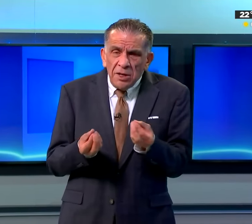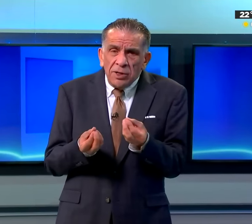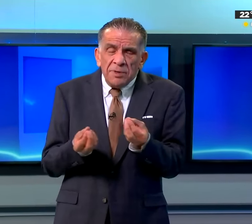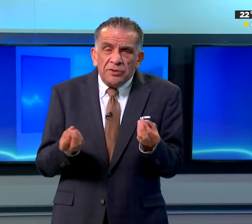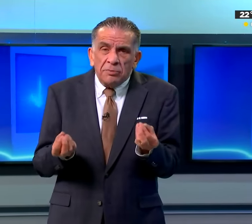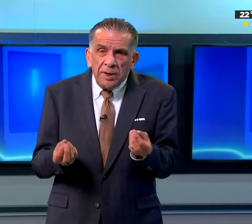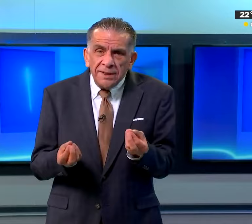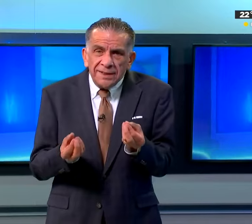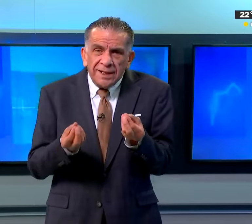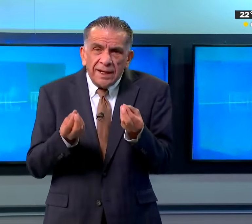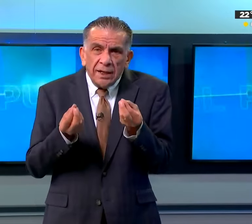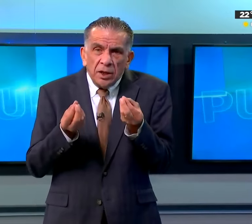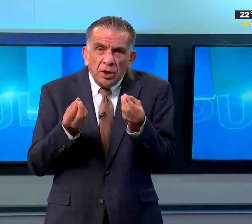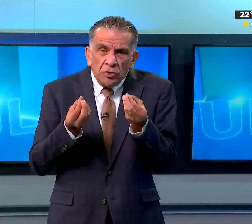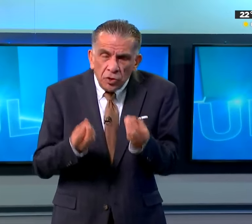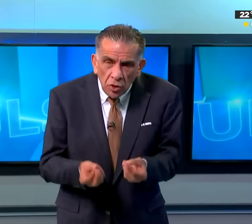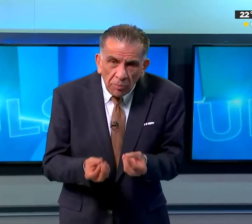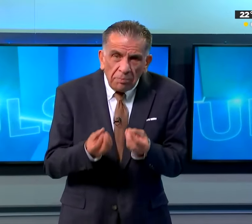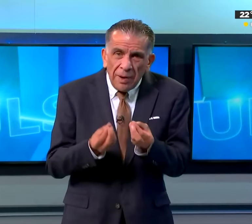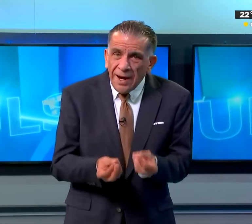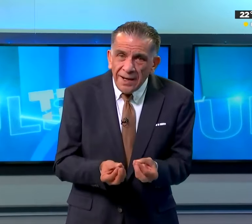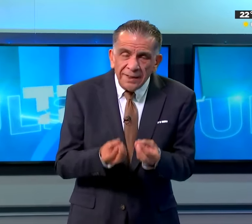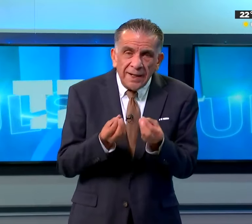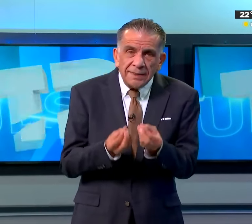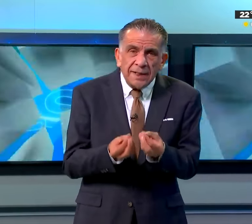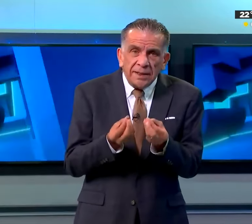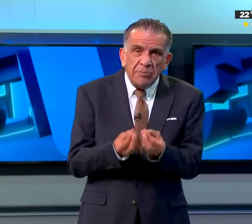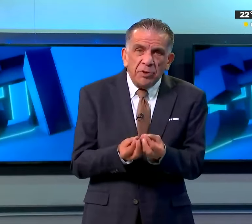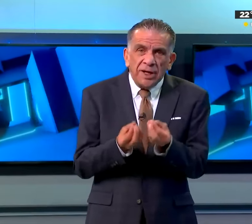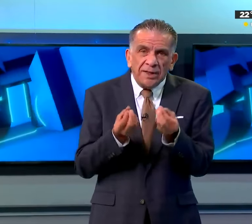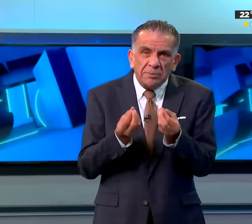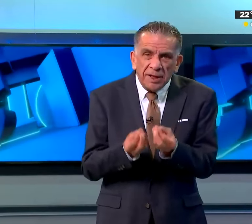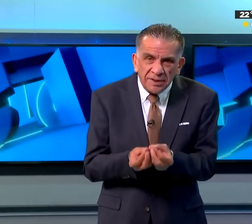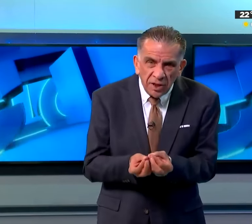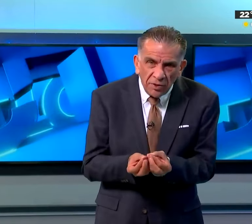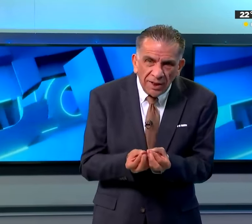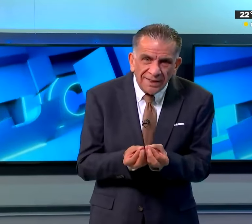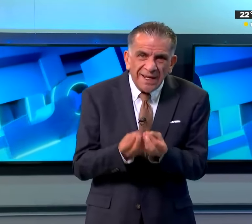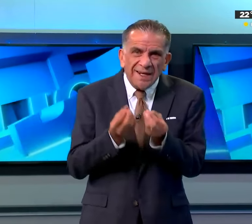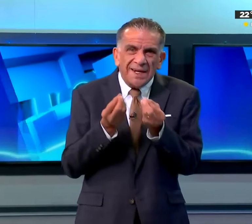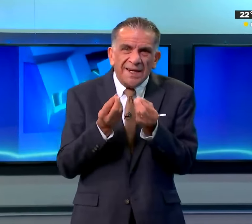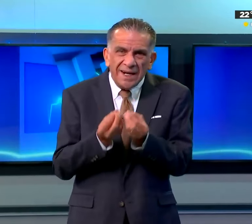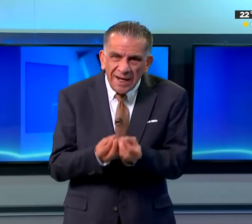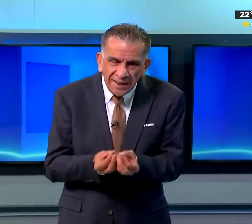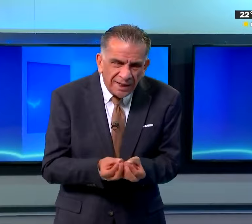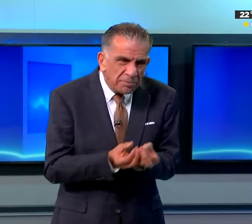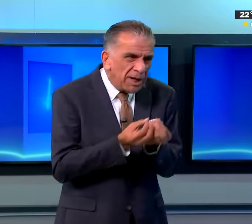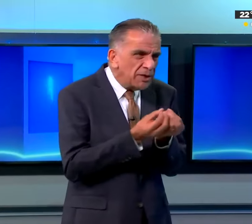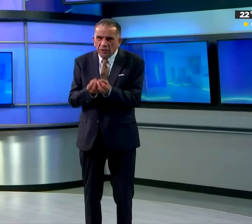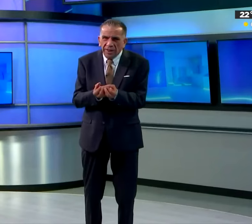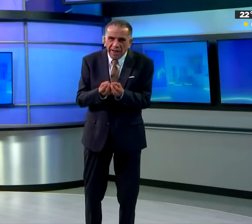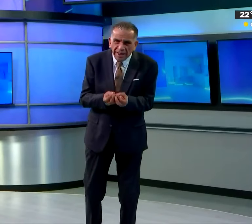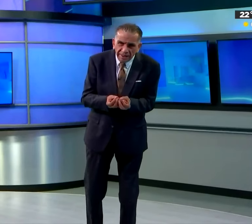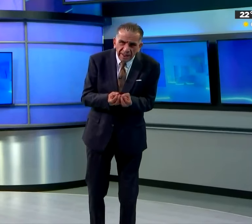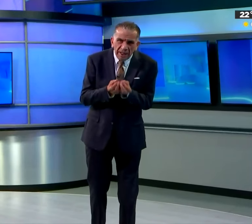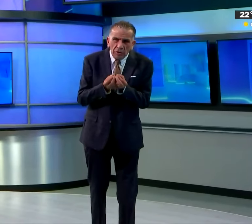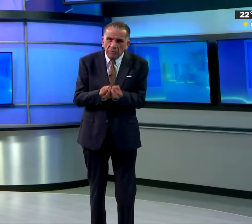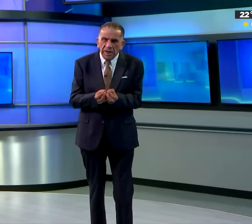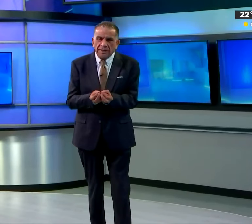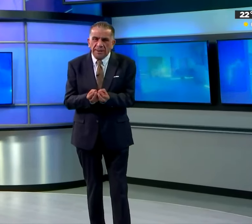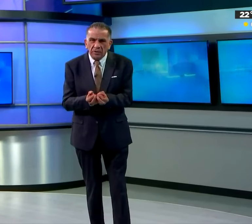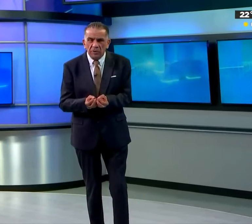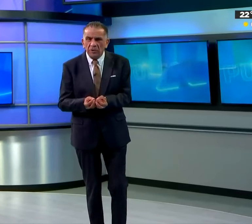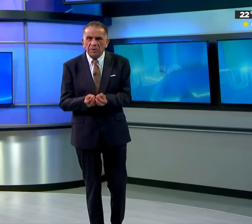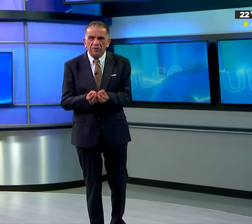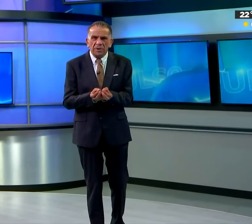mí lo que me sorprende es que no paran este tipo de expresiones denigrantes para toda la gente que no